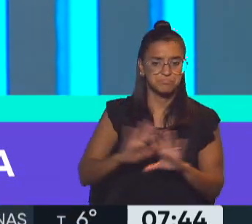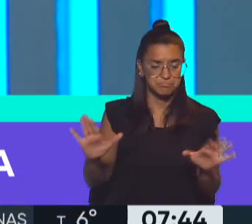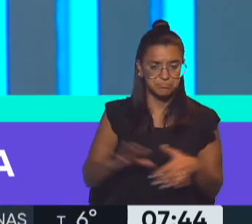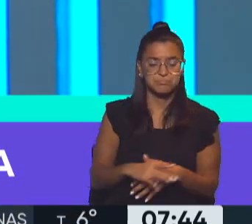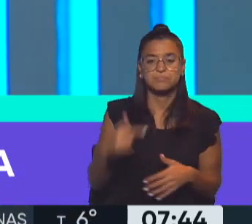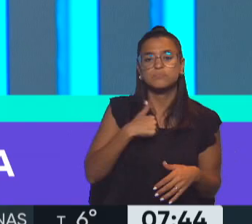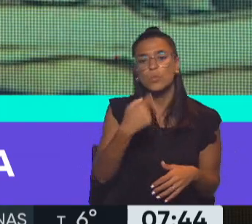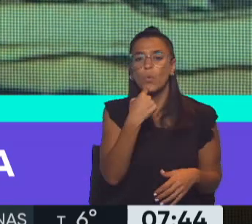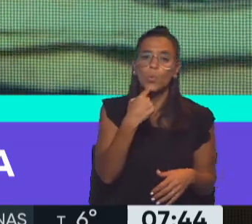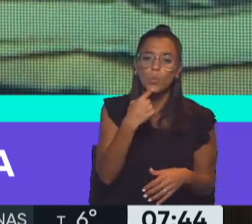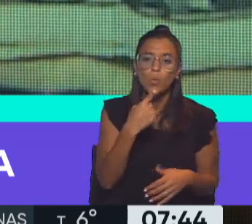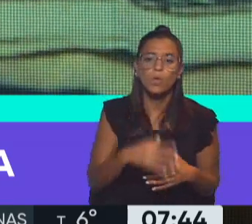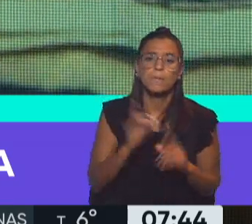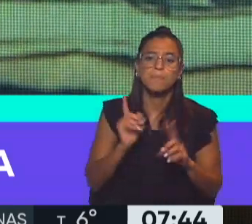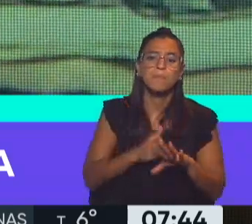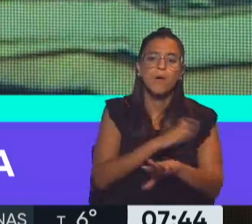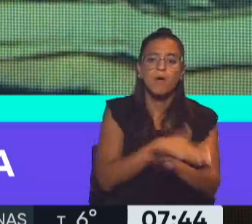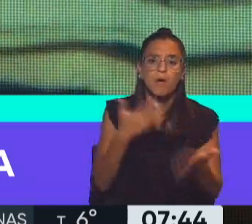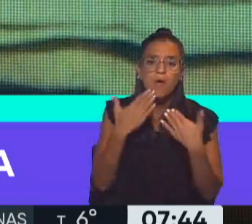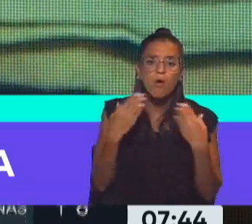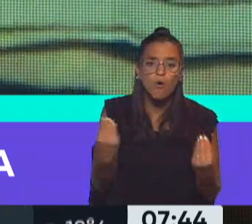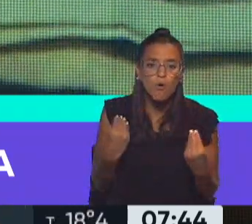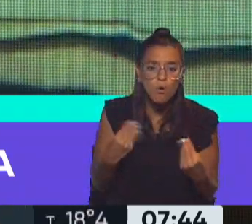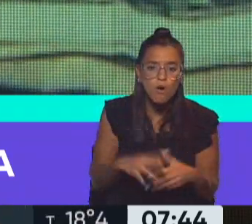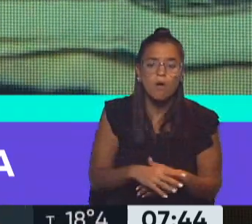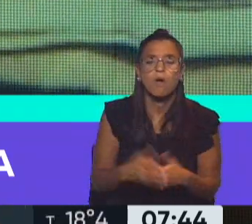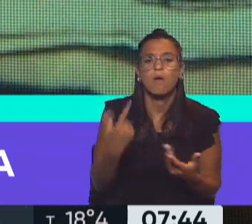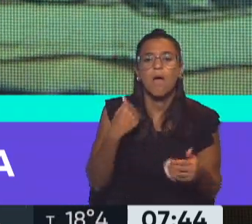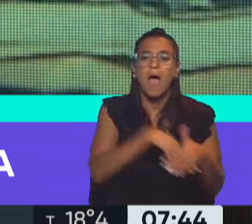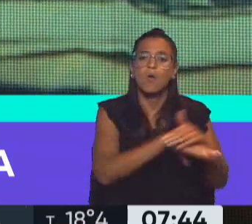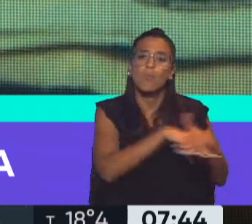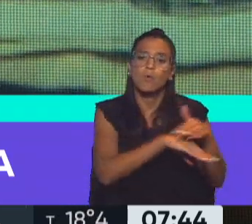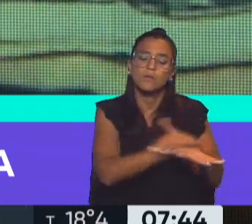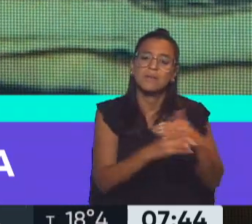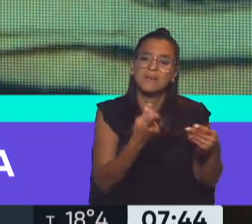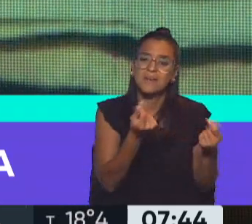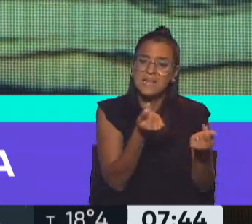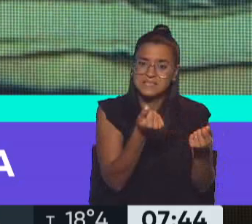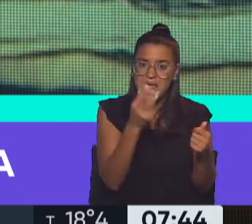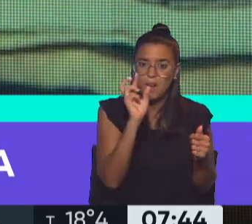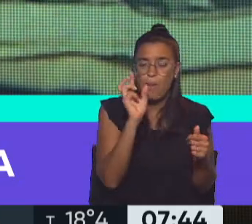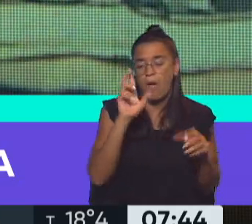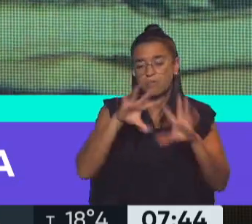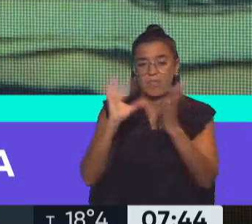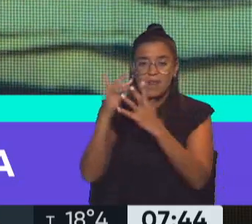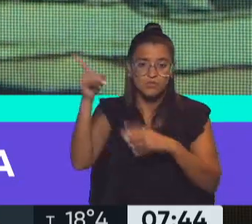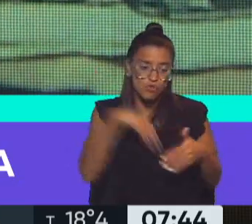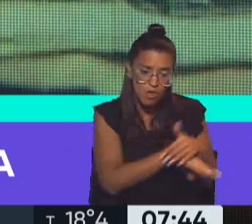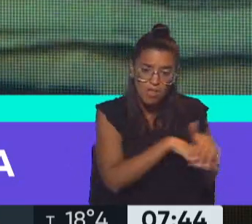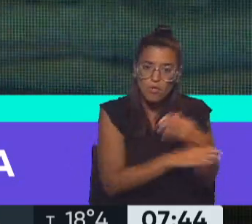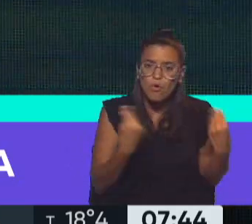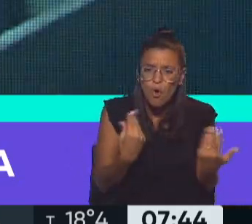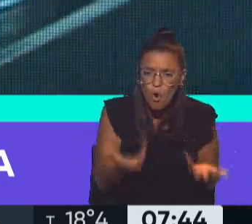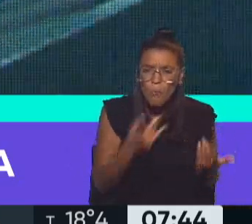A mí me queda la duda de lo que hablábamos de cómo va a ser el sendero de acumulación de reservas internacionales y sobre qué se va a montar eso,